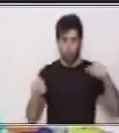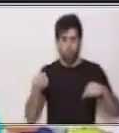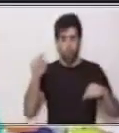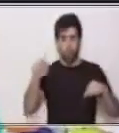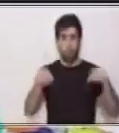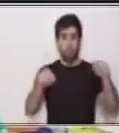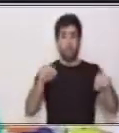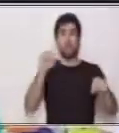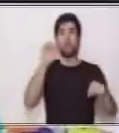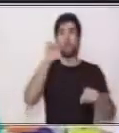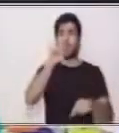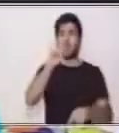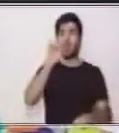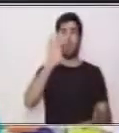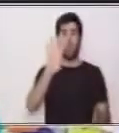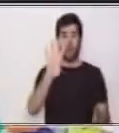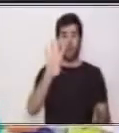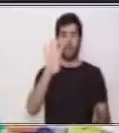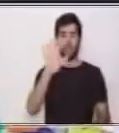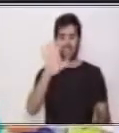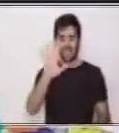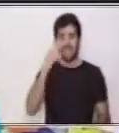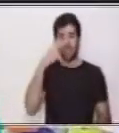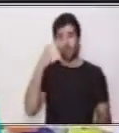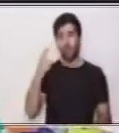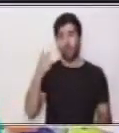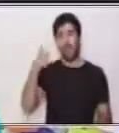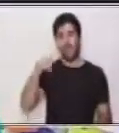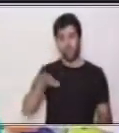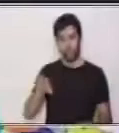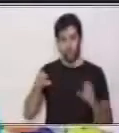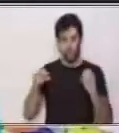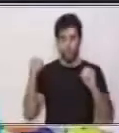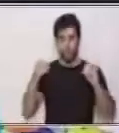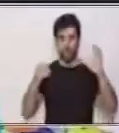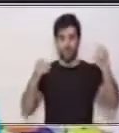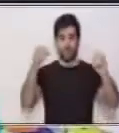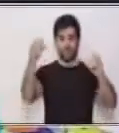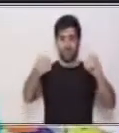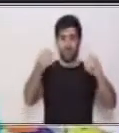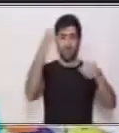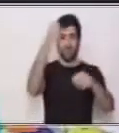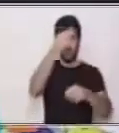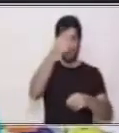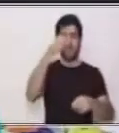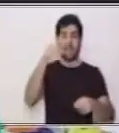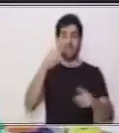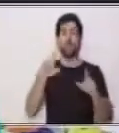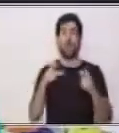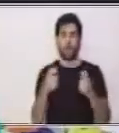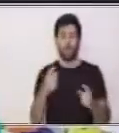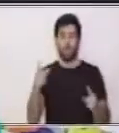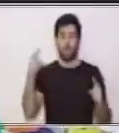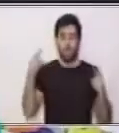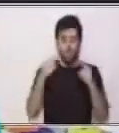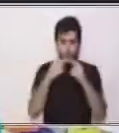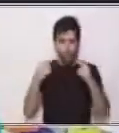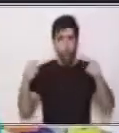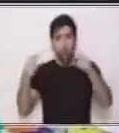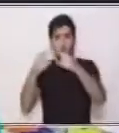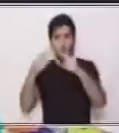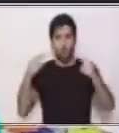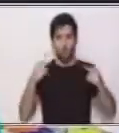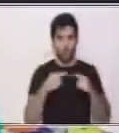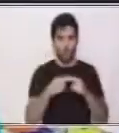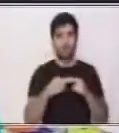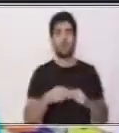color azul. Muy bien, entonces tenemos acá dónde están las uniones. Muy bien,